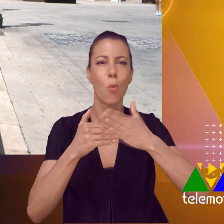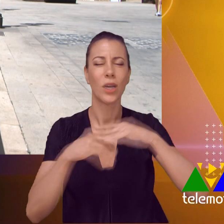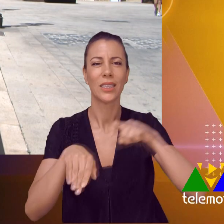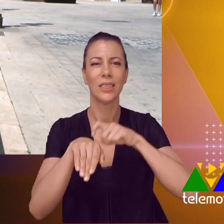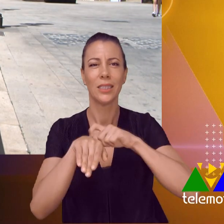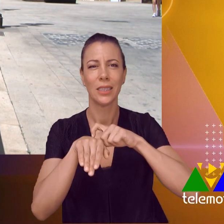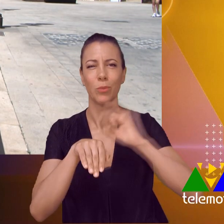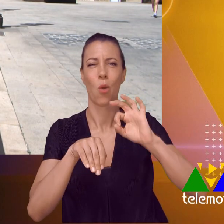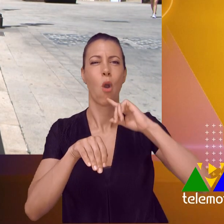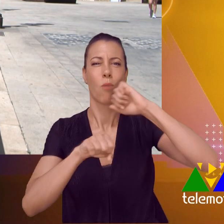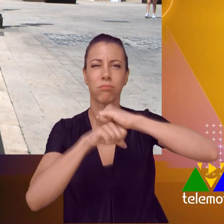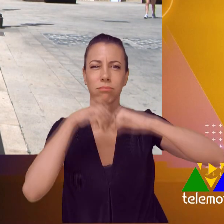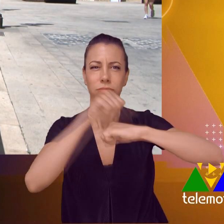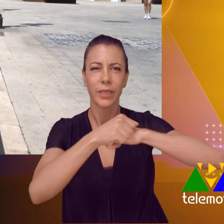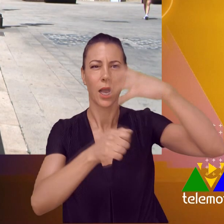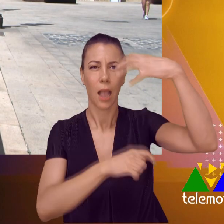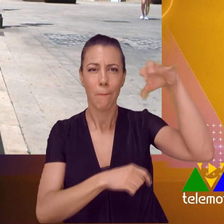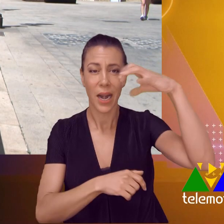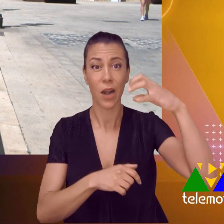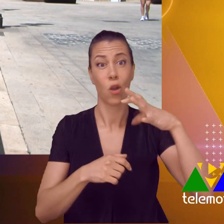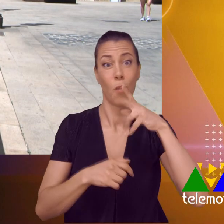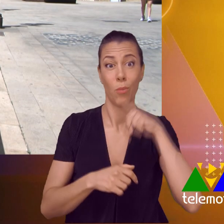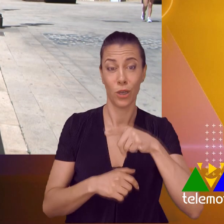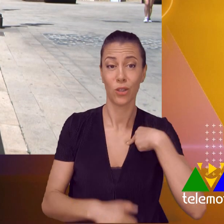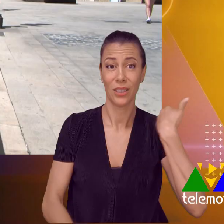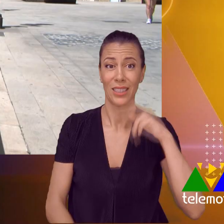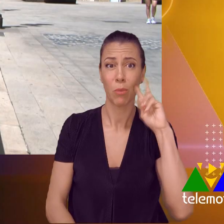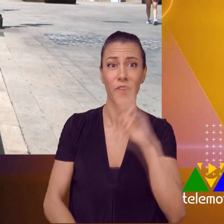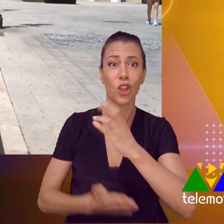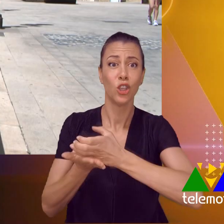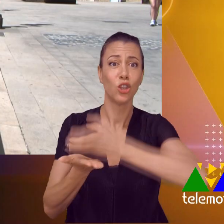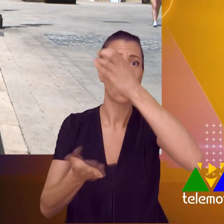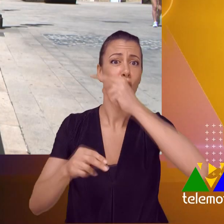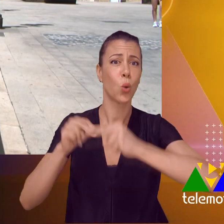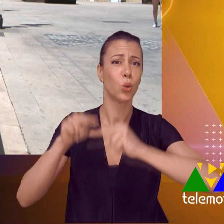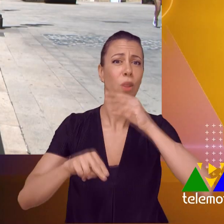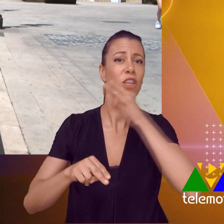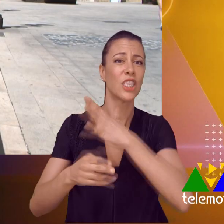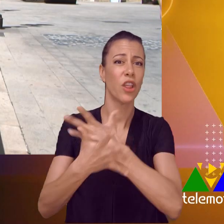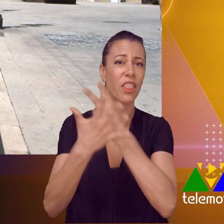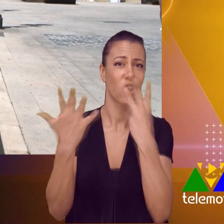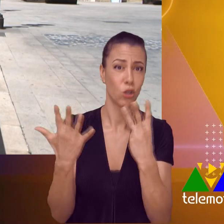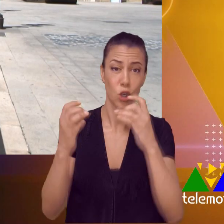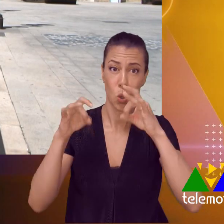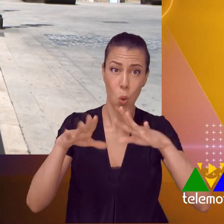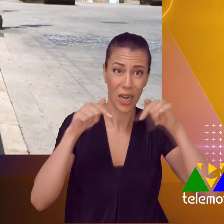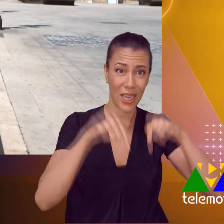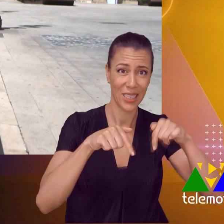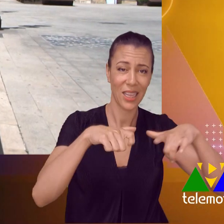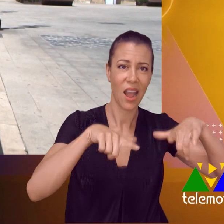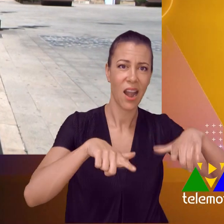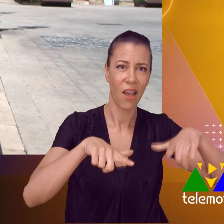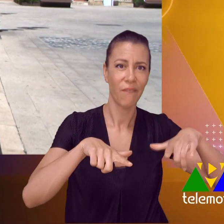de mamposterías, de campanarios. Precisamente estamos viendo esta torre construida en el siglo XVIII, al igual que esta